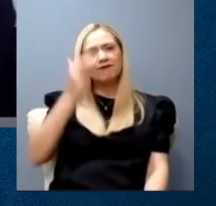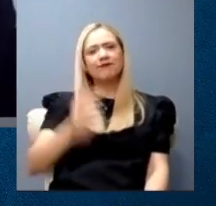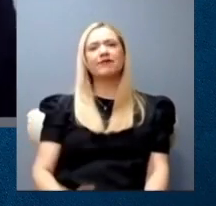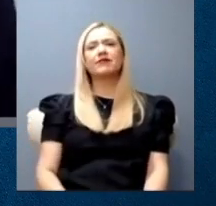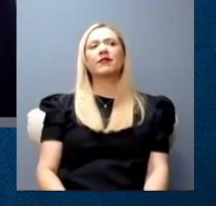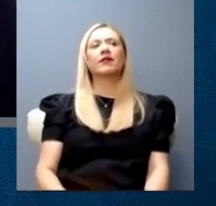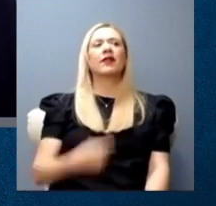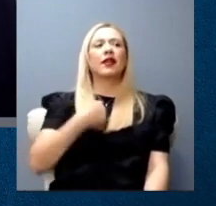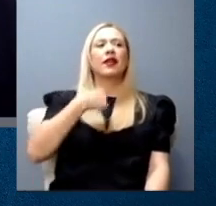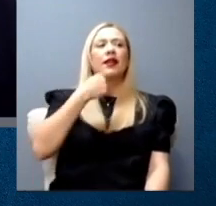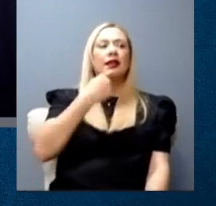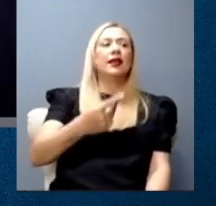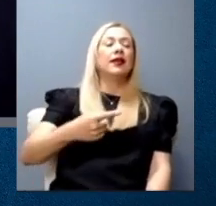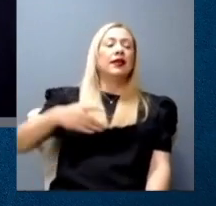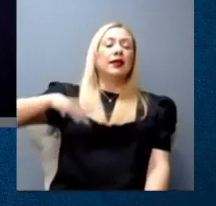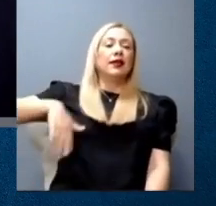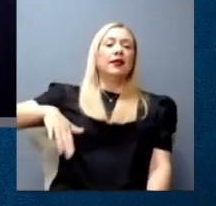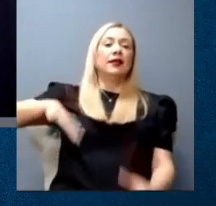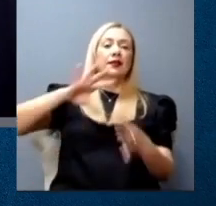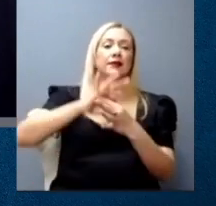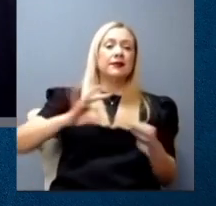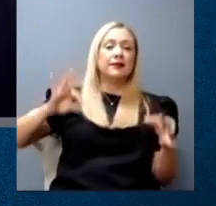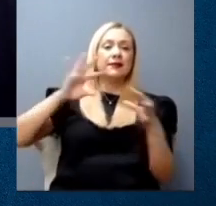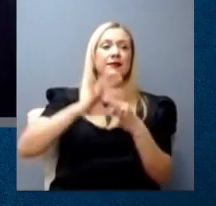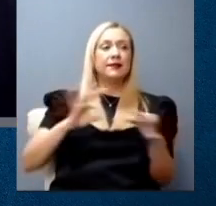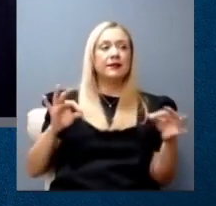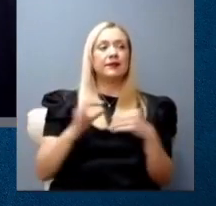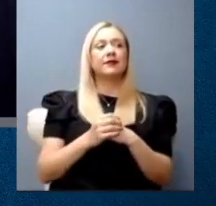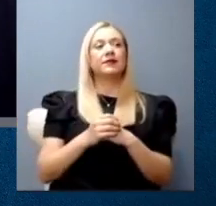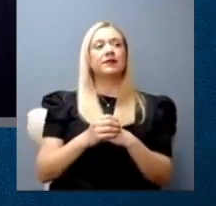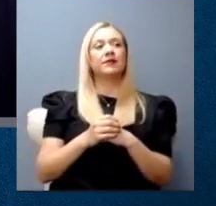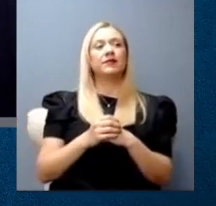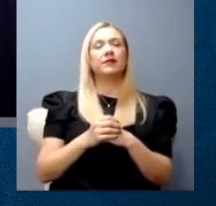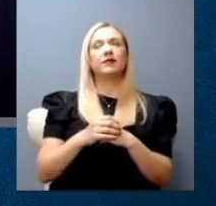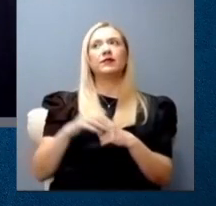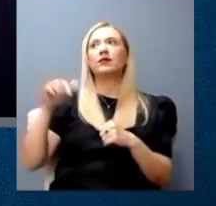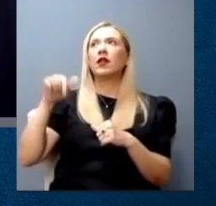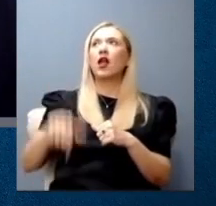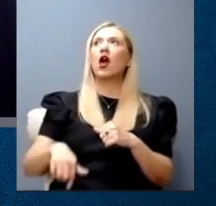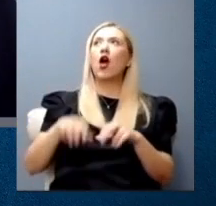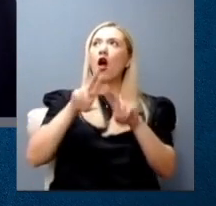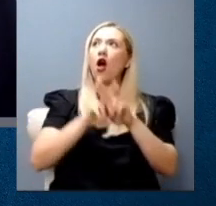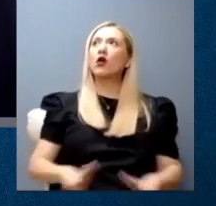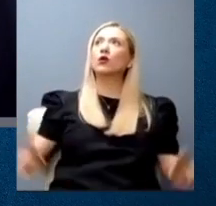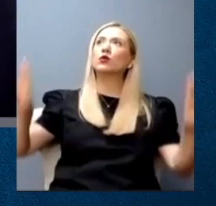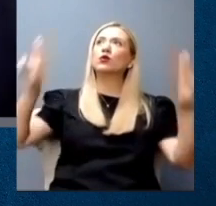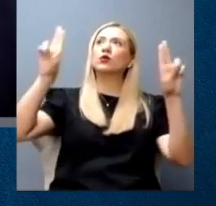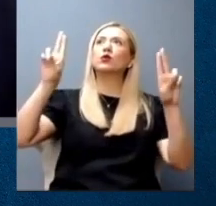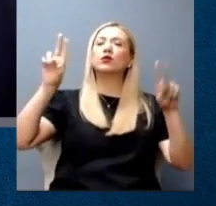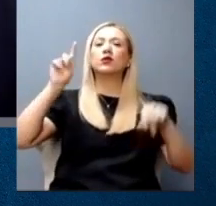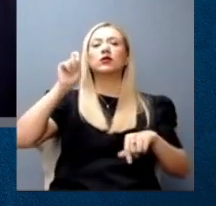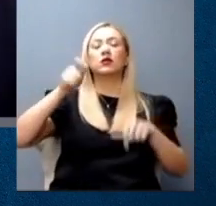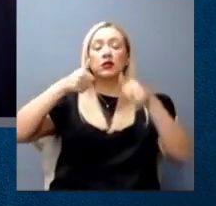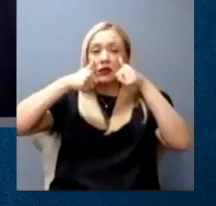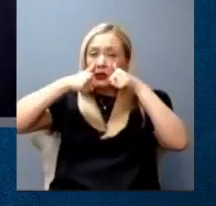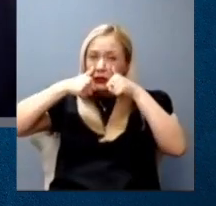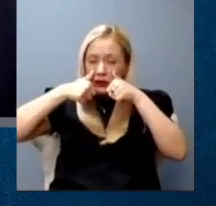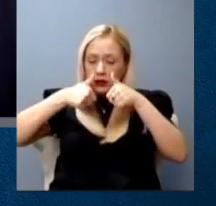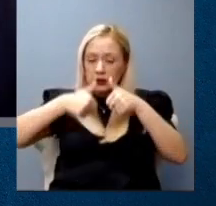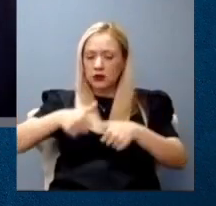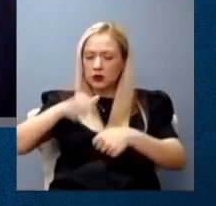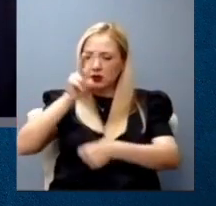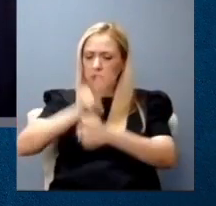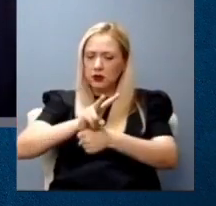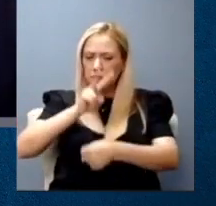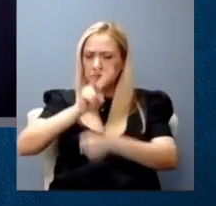Como les anticipaba antes, el Sistema Universal de las Naciones Unidas ha estado muy atento a la situación de los